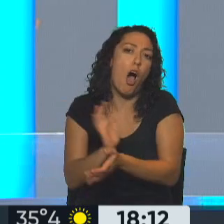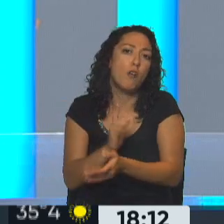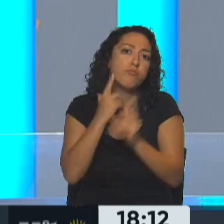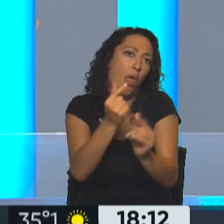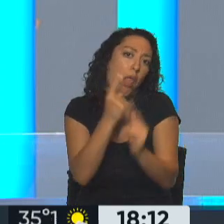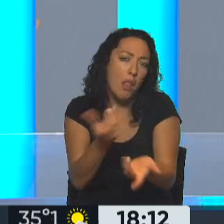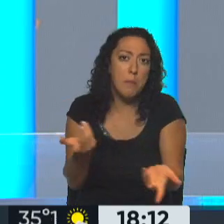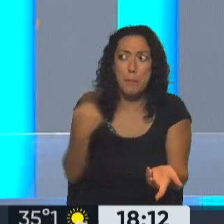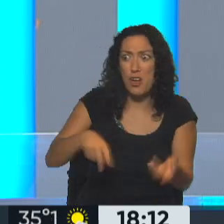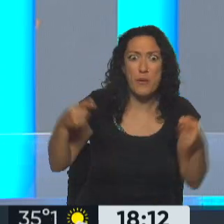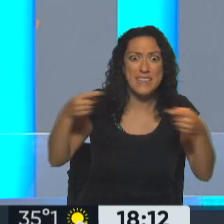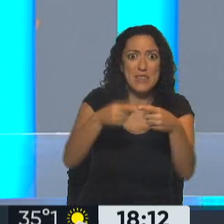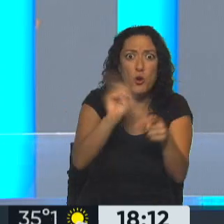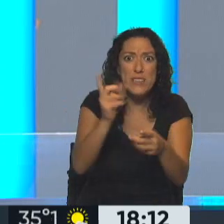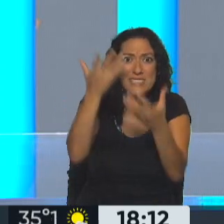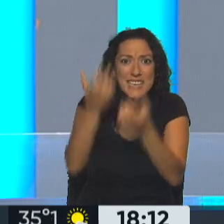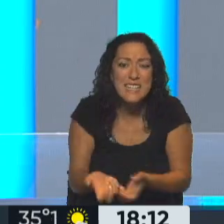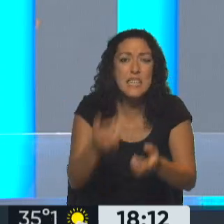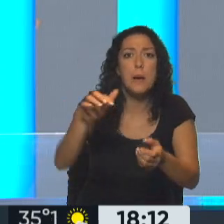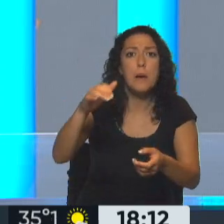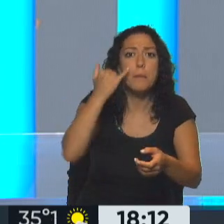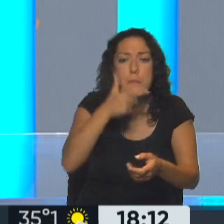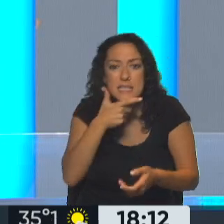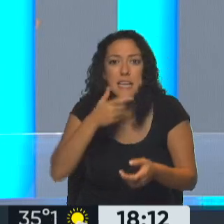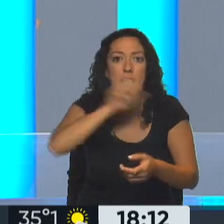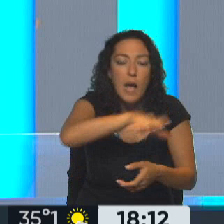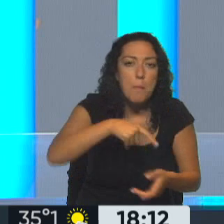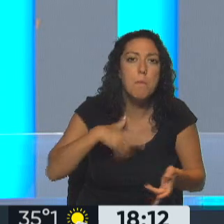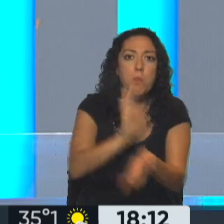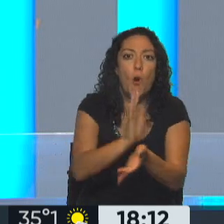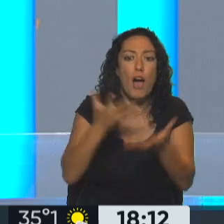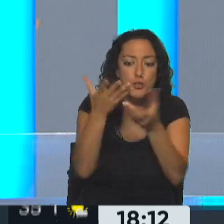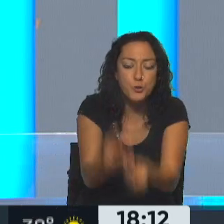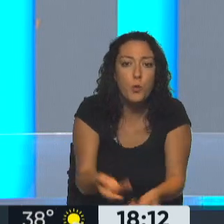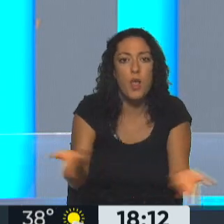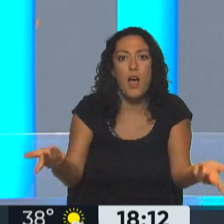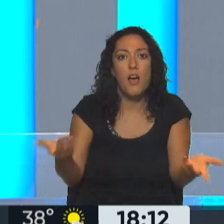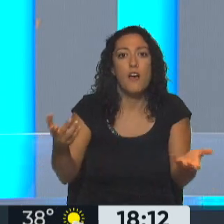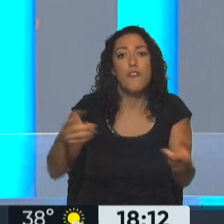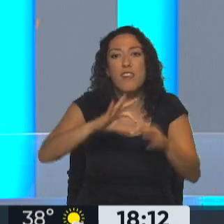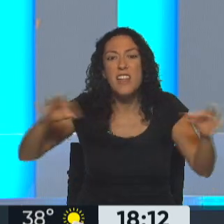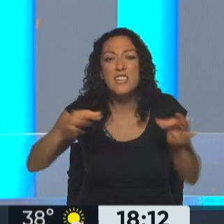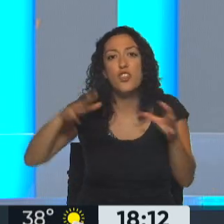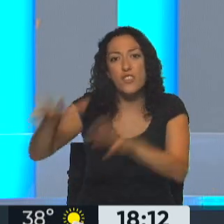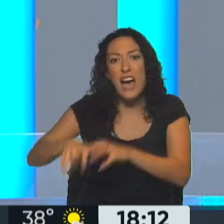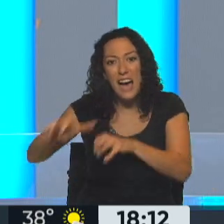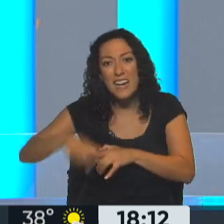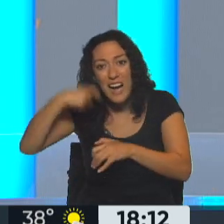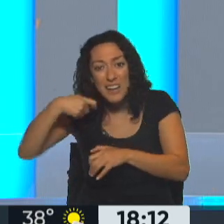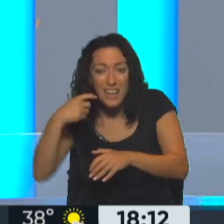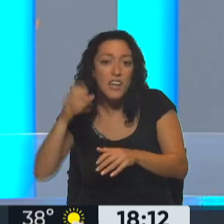los pequeños productores de esa zona recibían su ayuda eso no pasó demuestra que la federación agraria está sirviendo